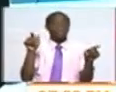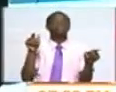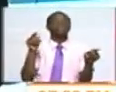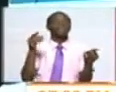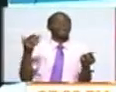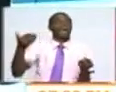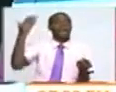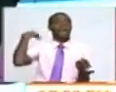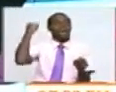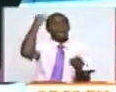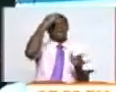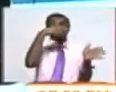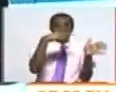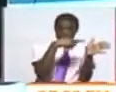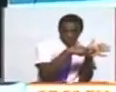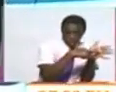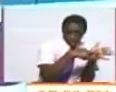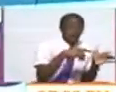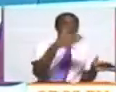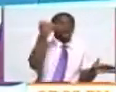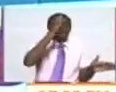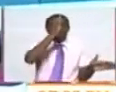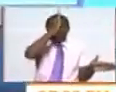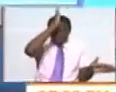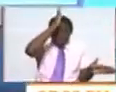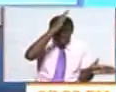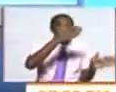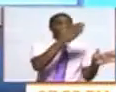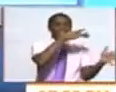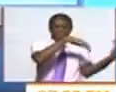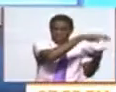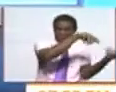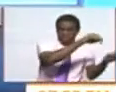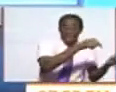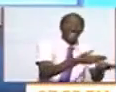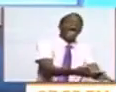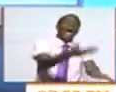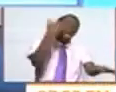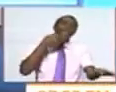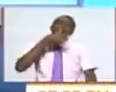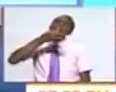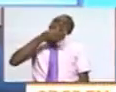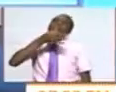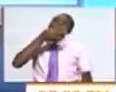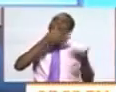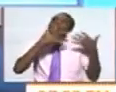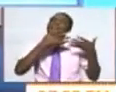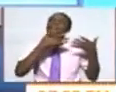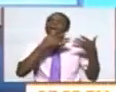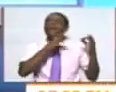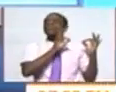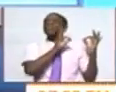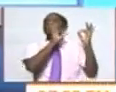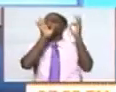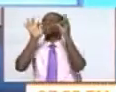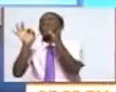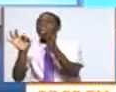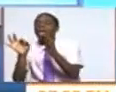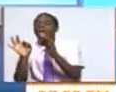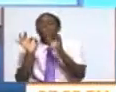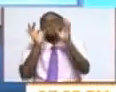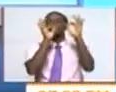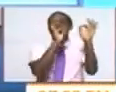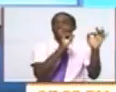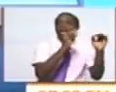Afganistán, antes de Libia, antes de Irak. Entonces, venezolanas y venezolanos, aquí lo que se está